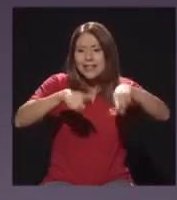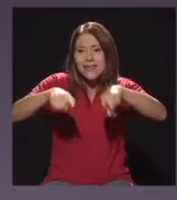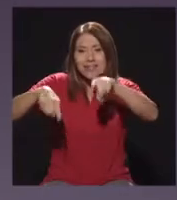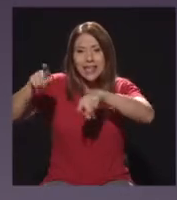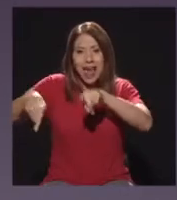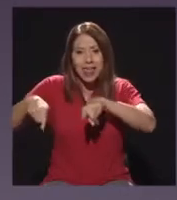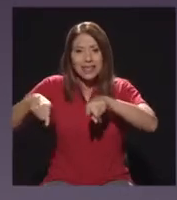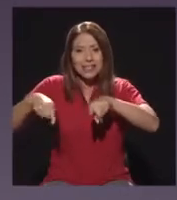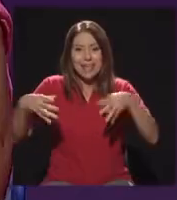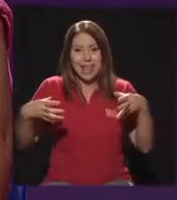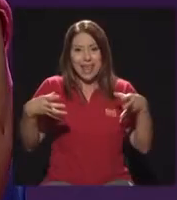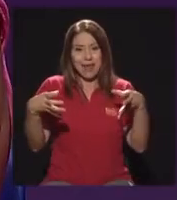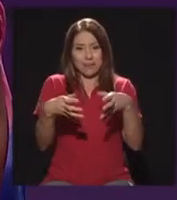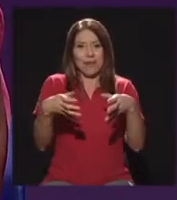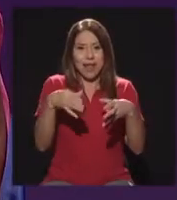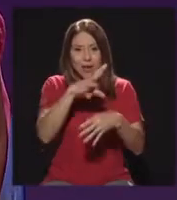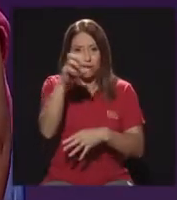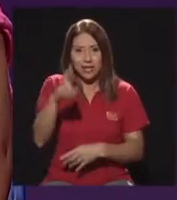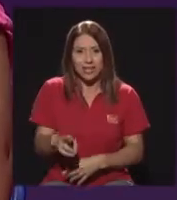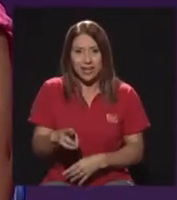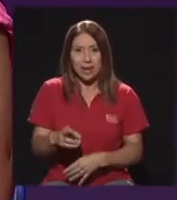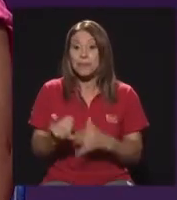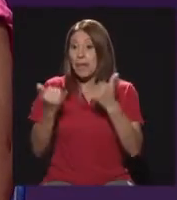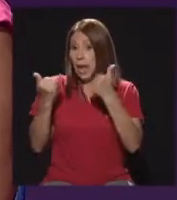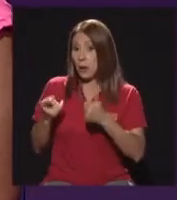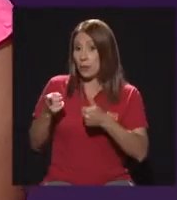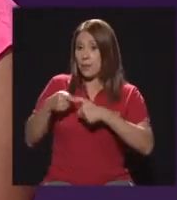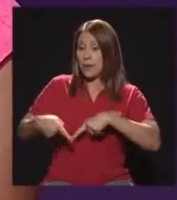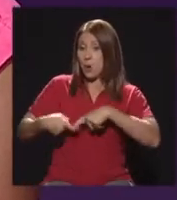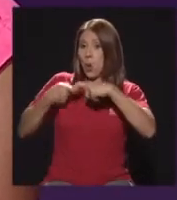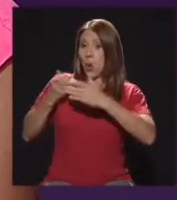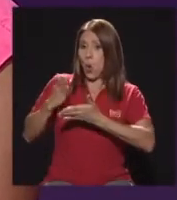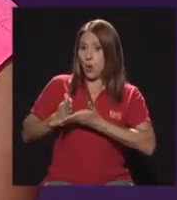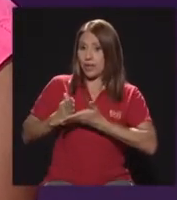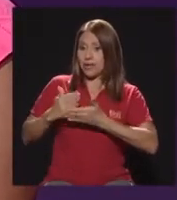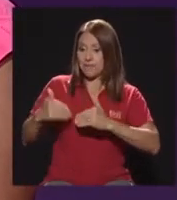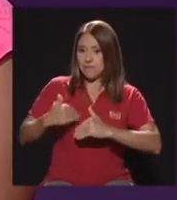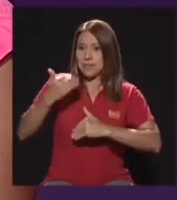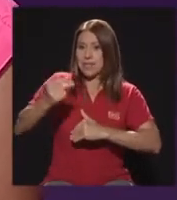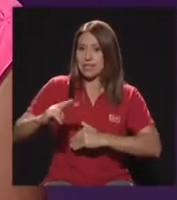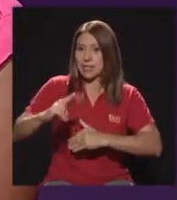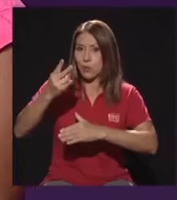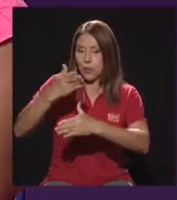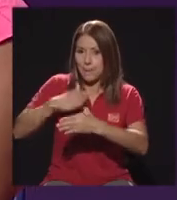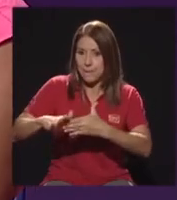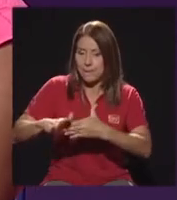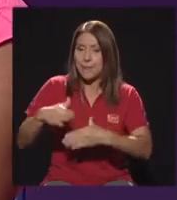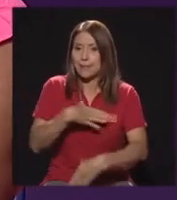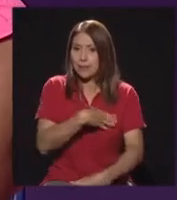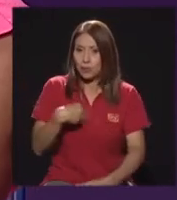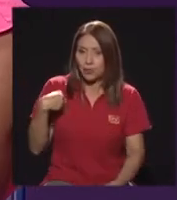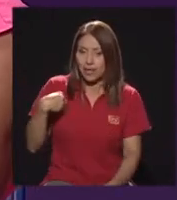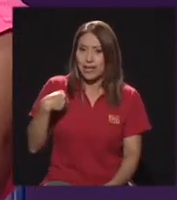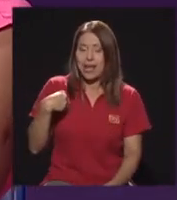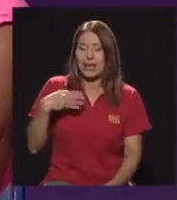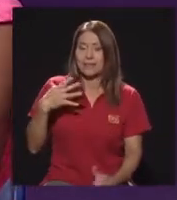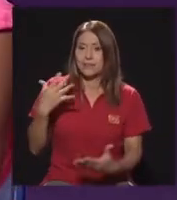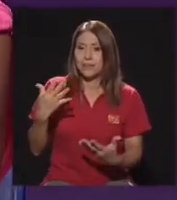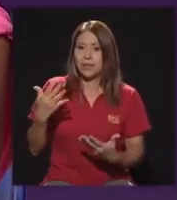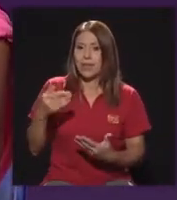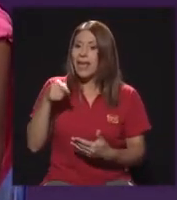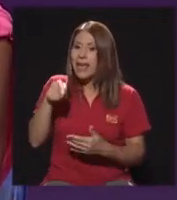en costa rica vamos a ir al primer corte y en el segundo bloque me gustaría que lleváramos esto a la